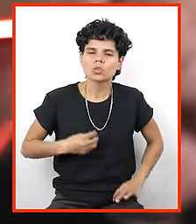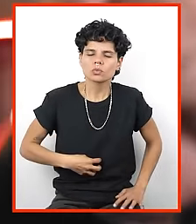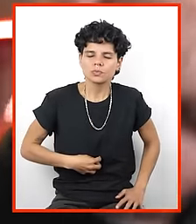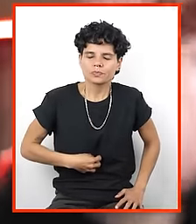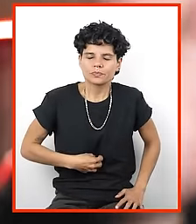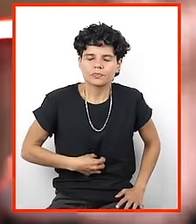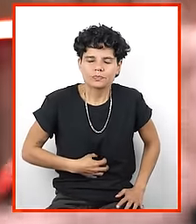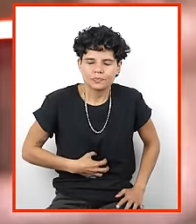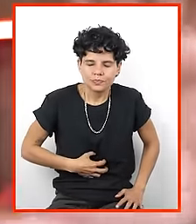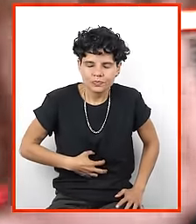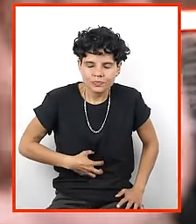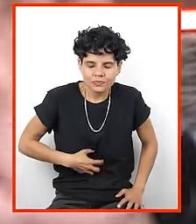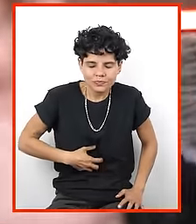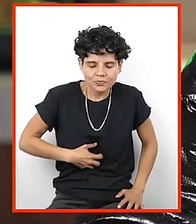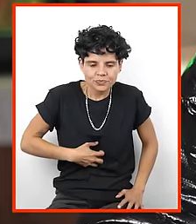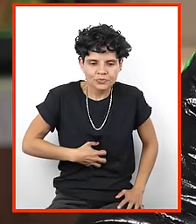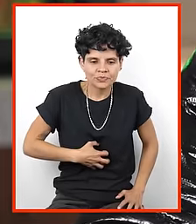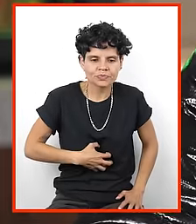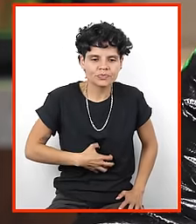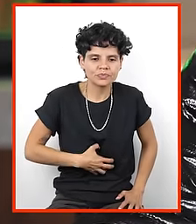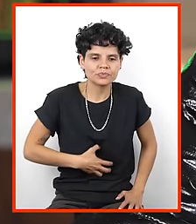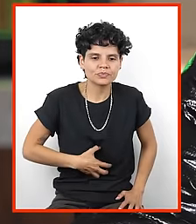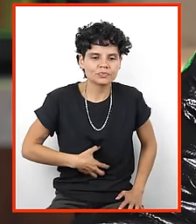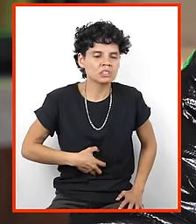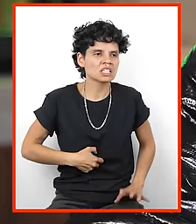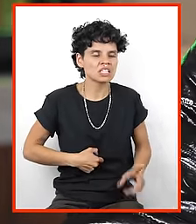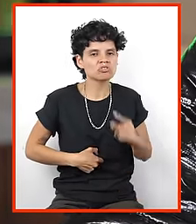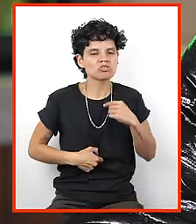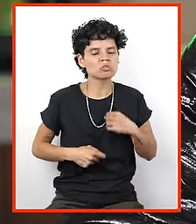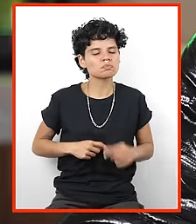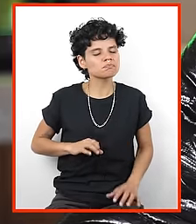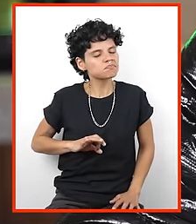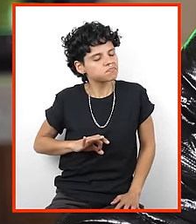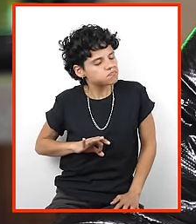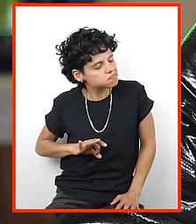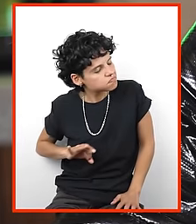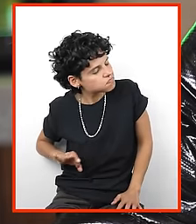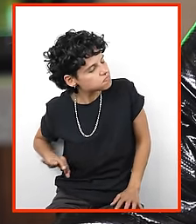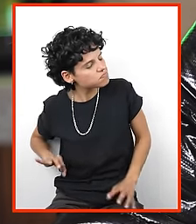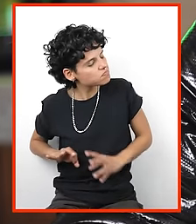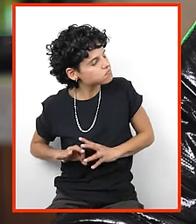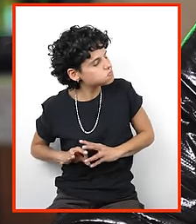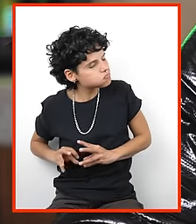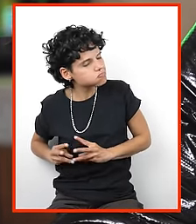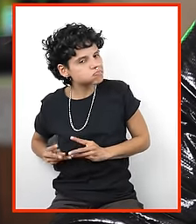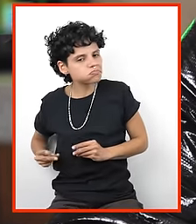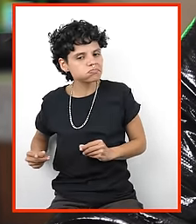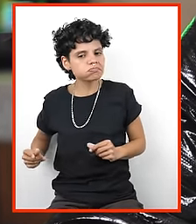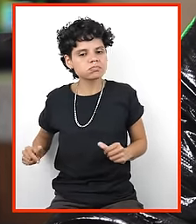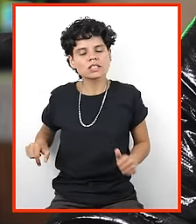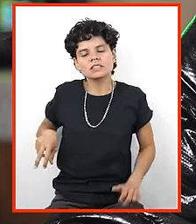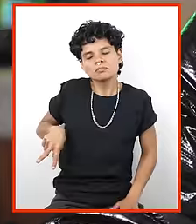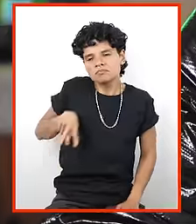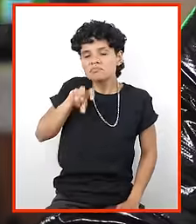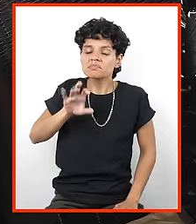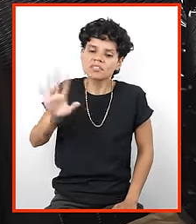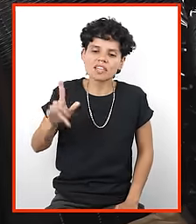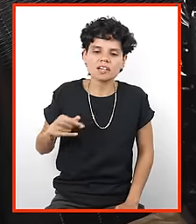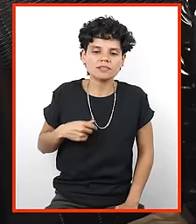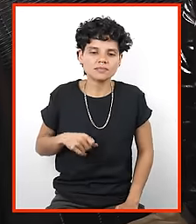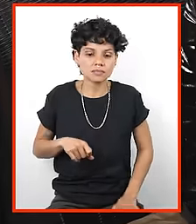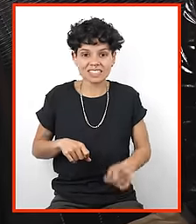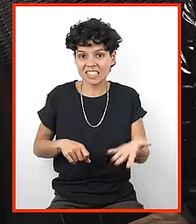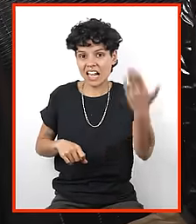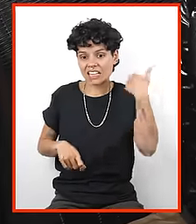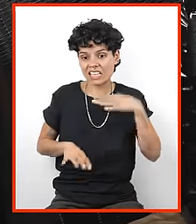tremendo y dije, ya, pero no va a ser un. Y nadie se va a dar ninja. Cuenta. Y nadie se va a dar cuenta. tú dijiste. Y no va a haber olor y nadie se da cuenta. Pero antes no te